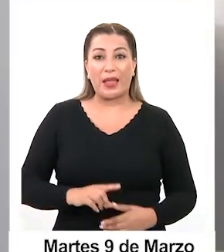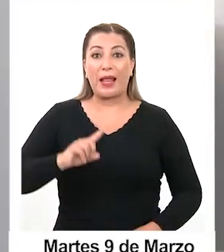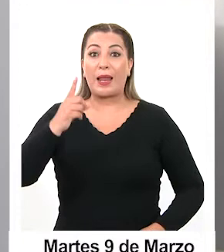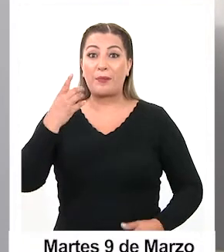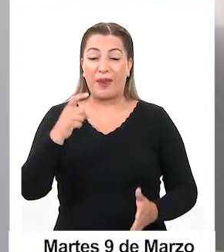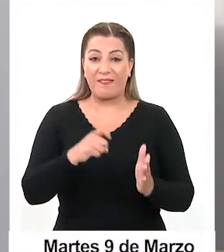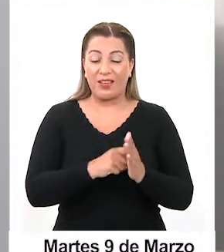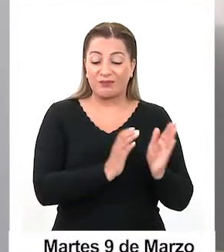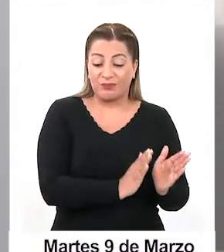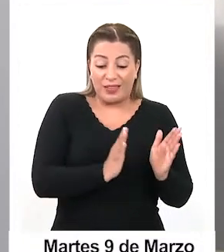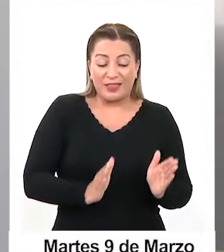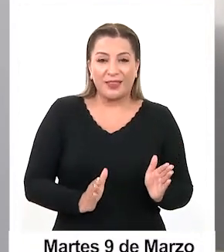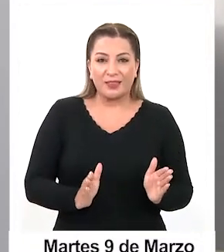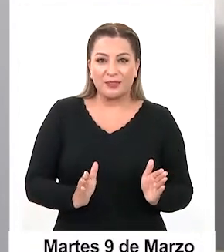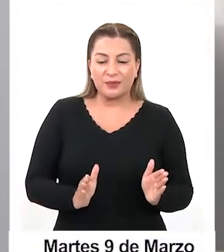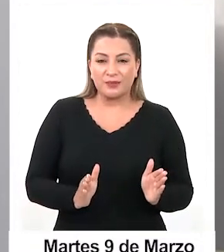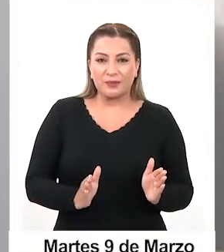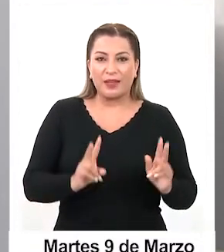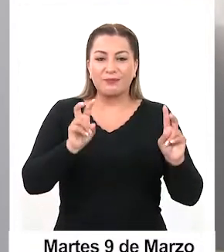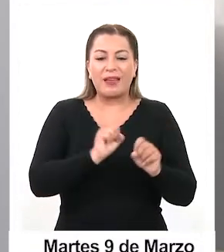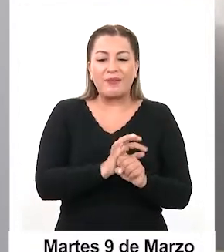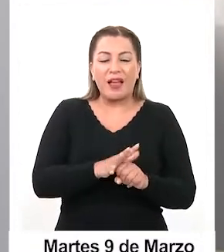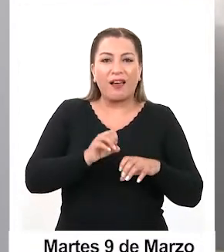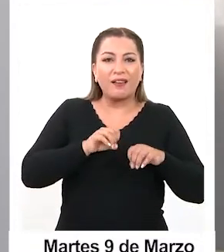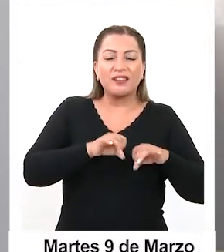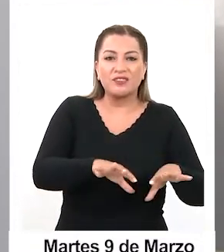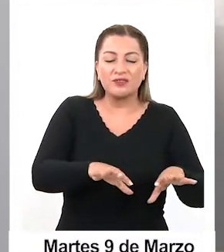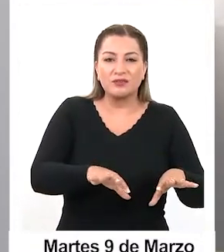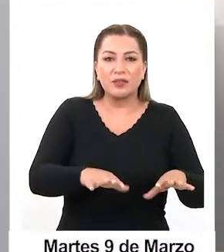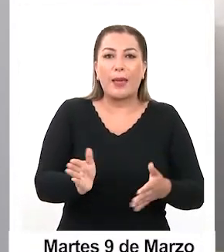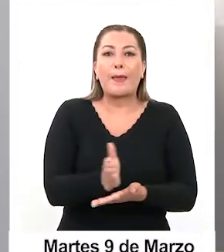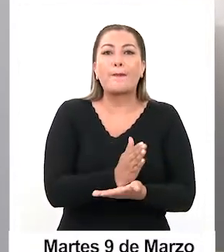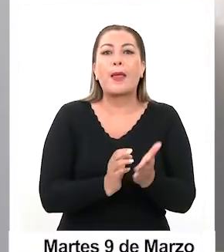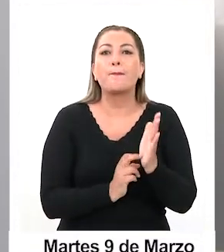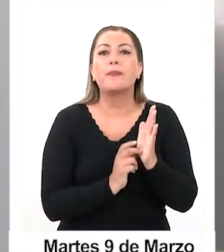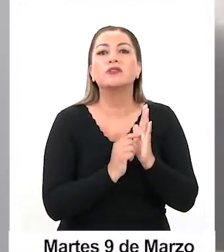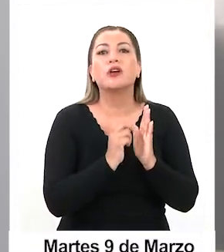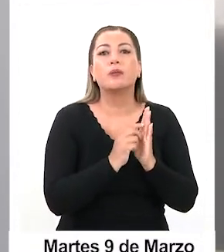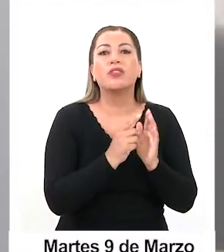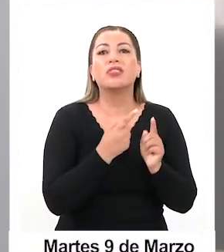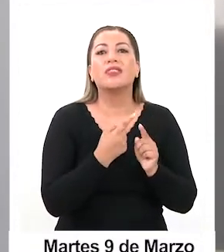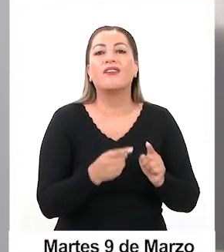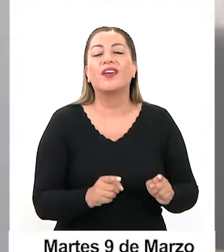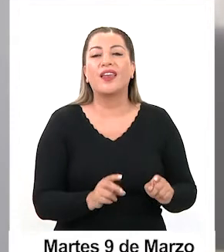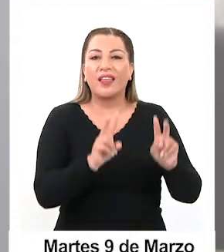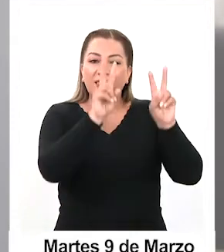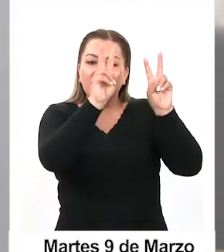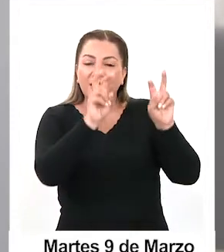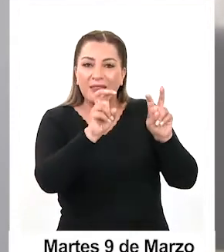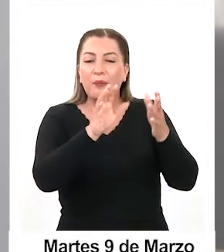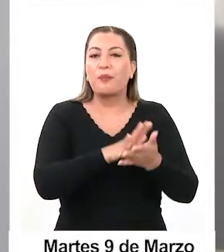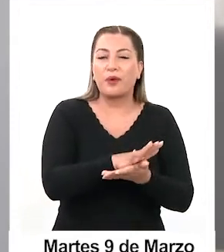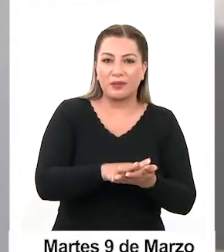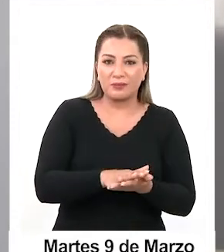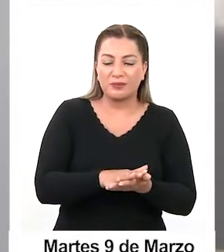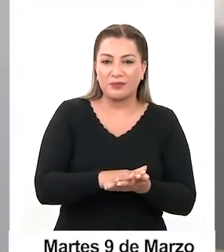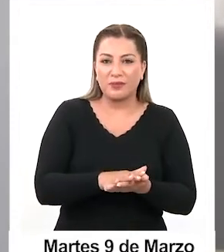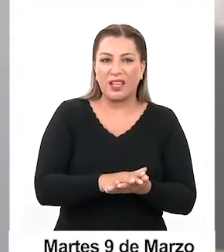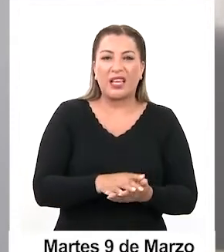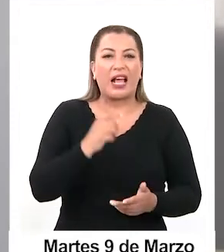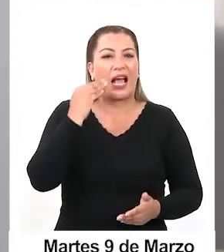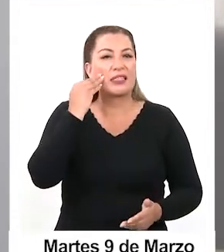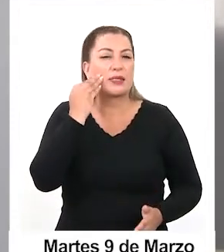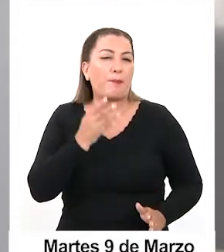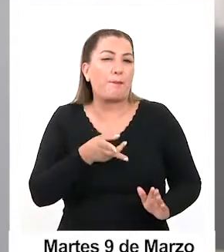de la pandemia, el plan paso a paso tenía otro contexto, pero el contexto era más